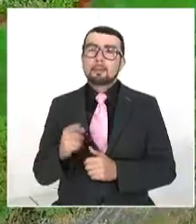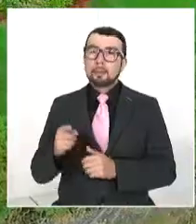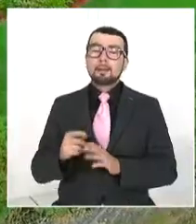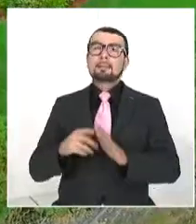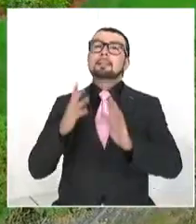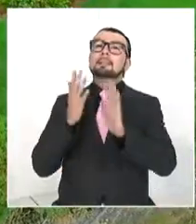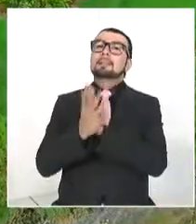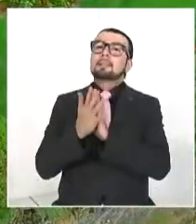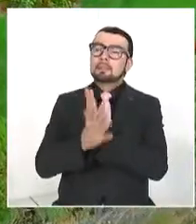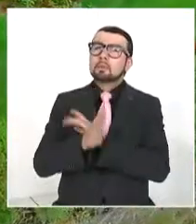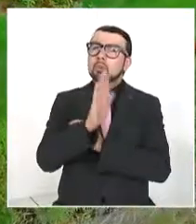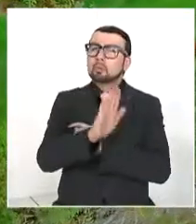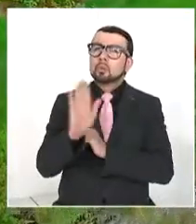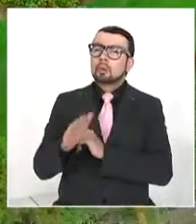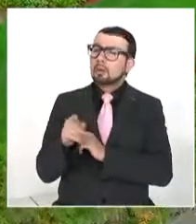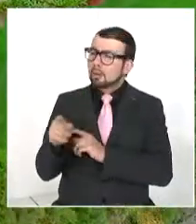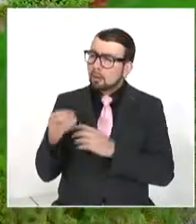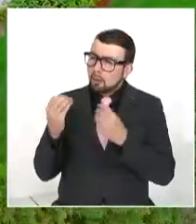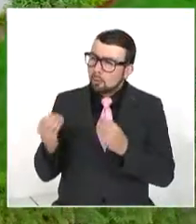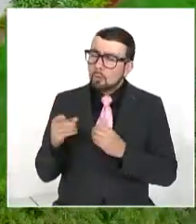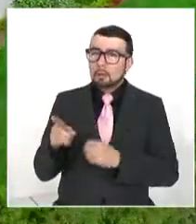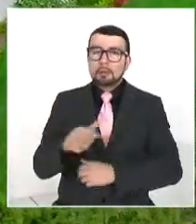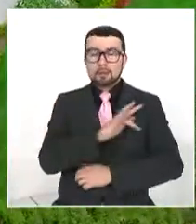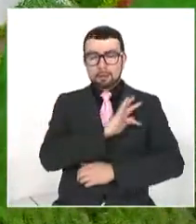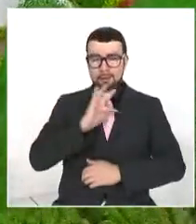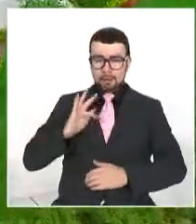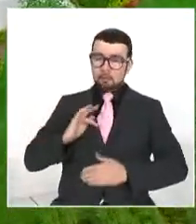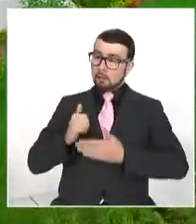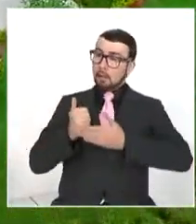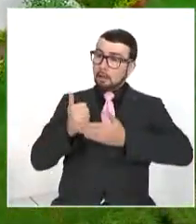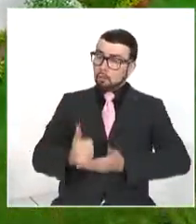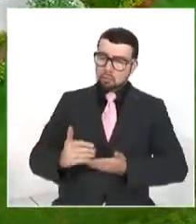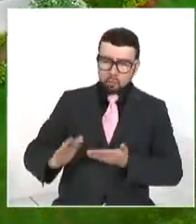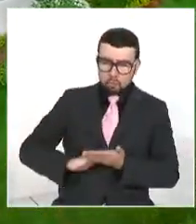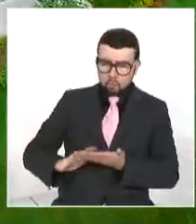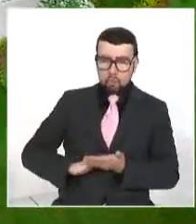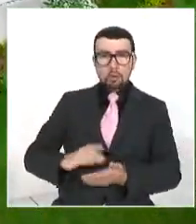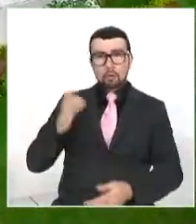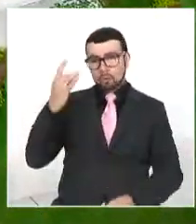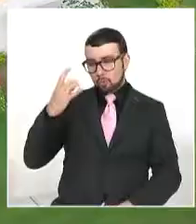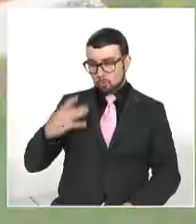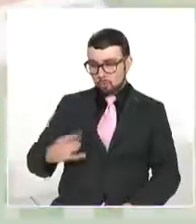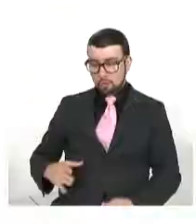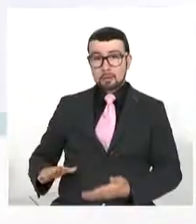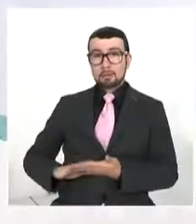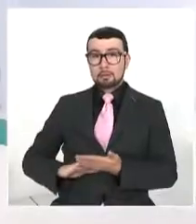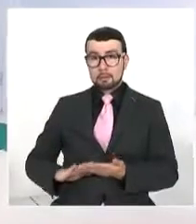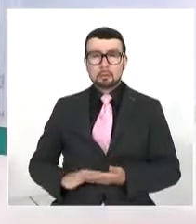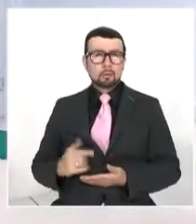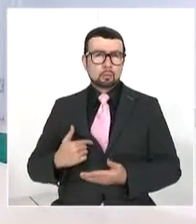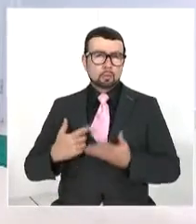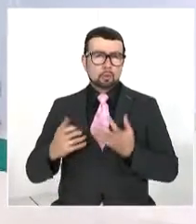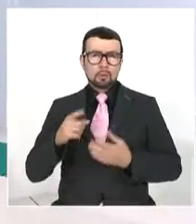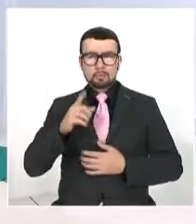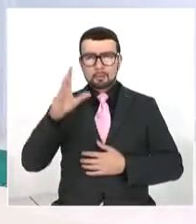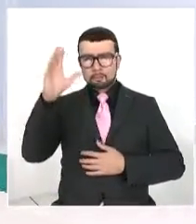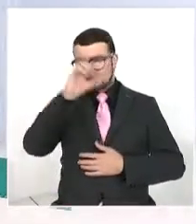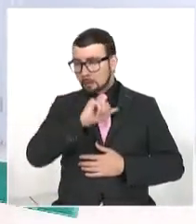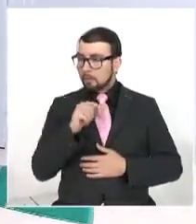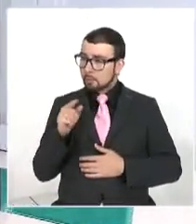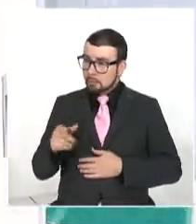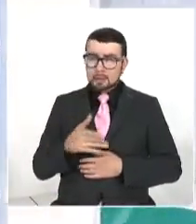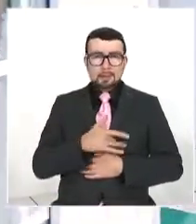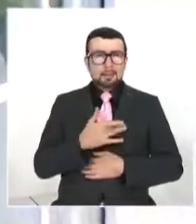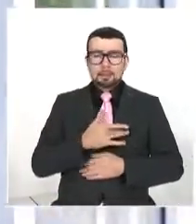muchas terapias que hay para el manejo del dolor. Yo quiero que todos ustedes se den una oportunidad terapéutica diferente,